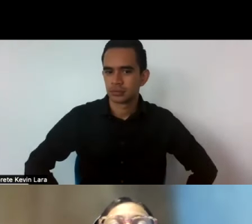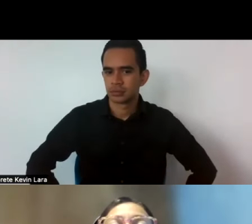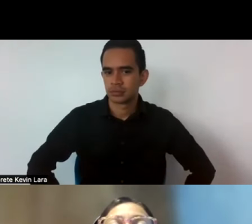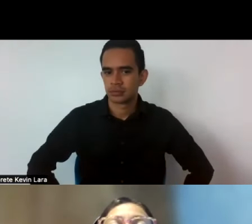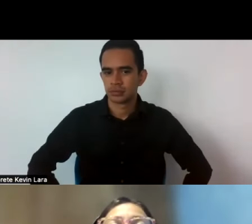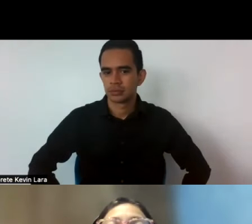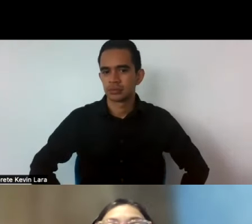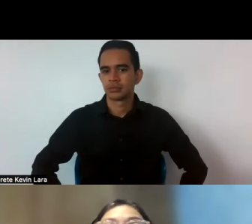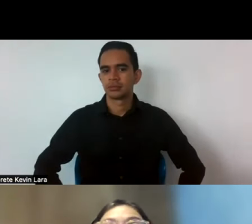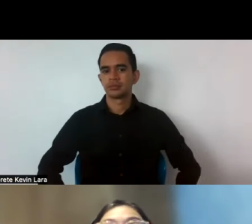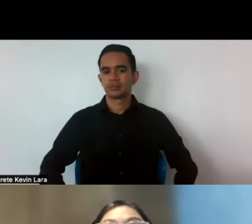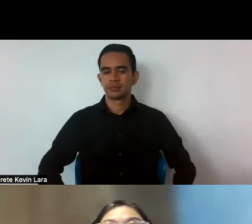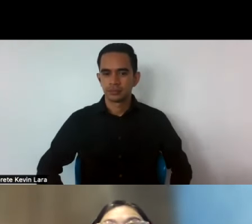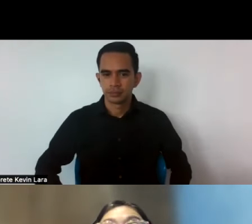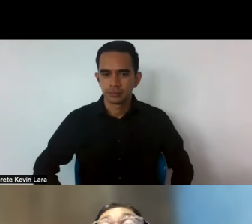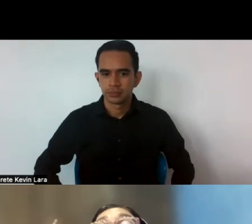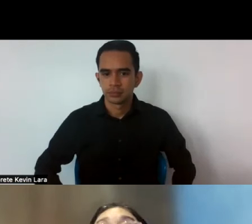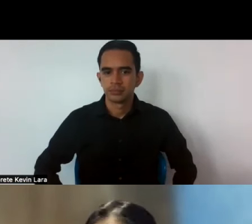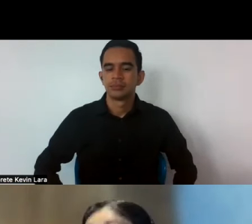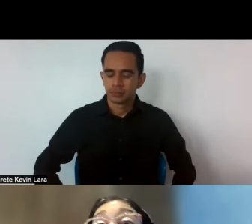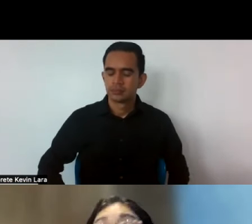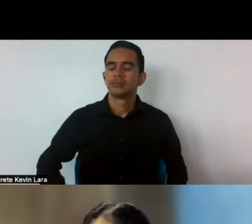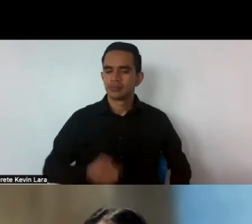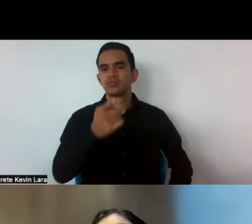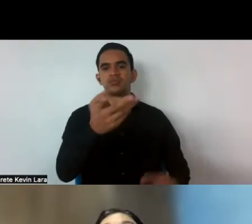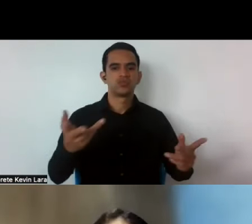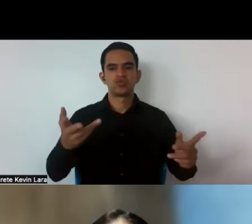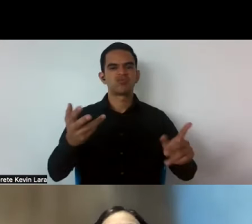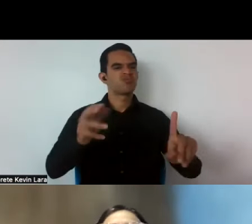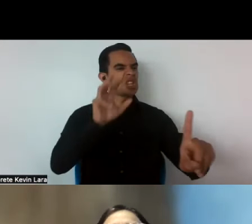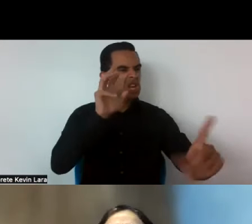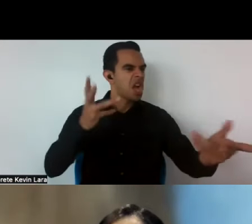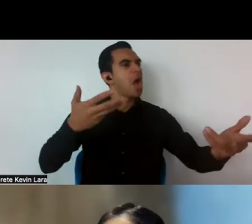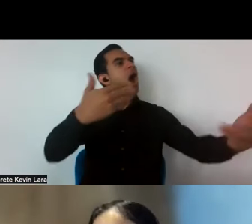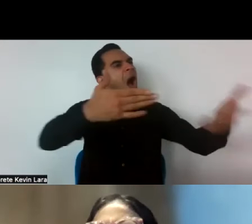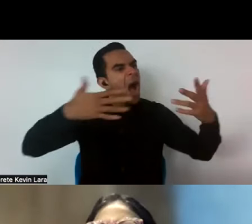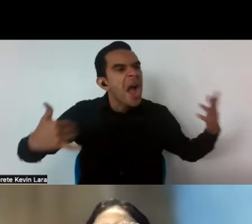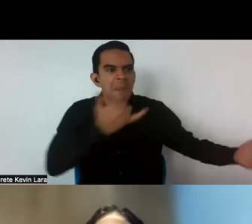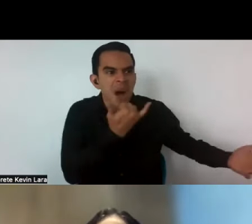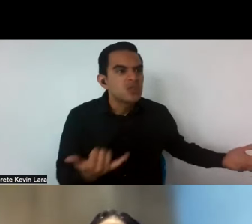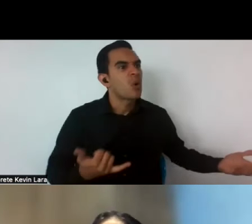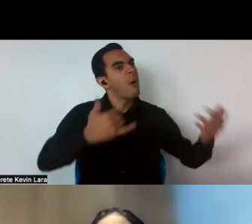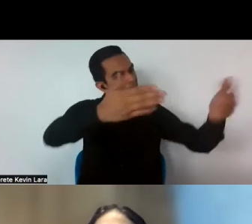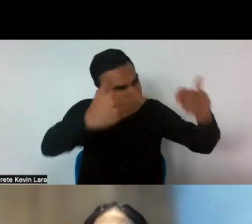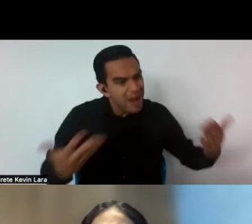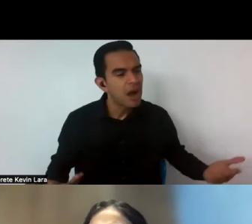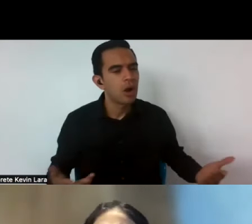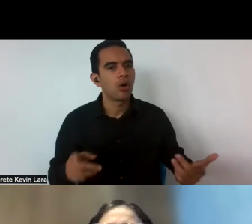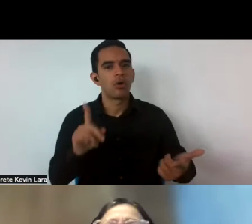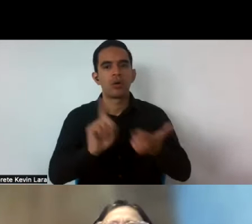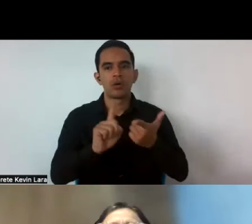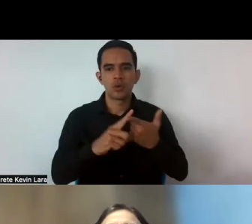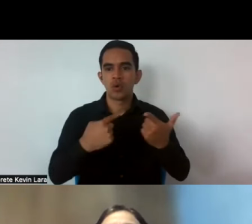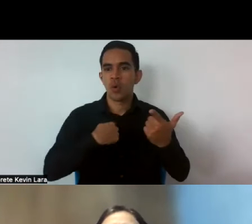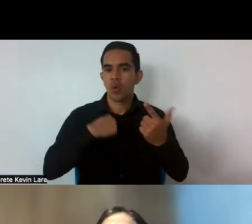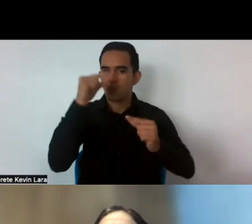Me encanta, apareció la primera respuesta. Empiezo a reclamar, muy bien. Empiezo a refunfuñar conmigo mismo y con